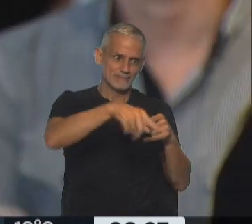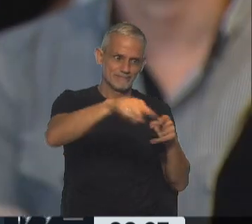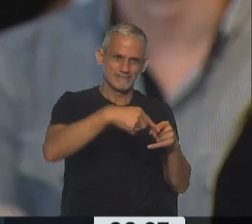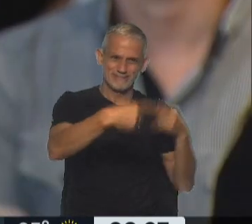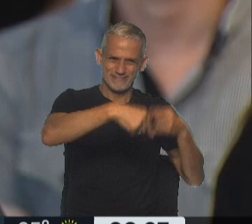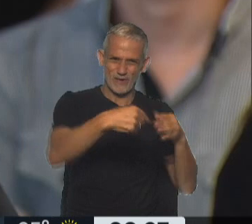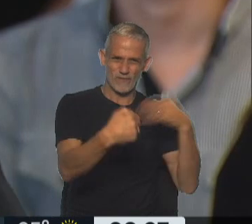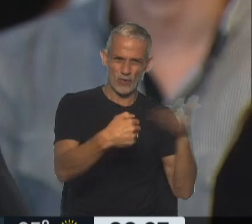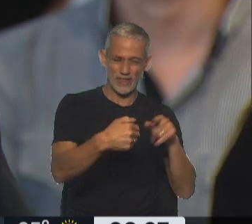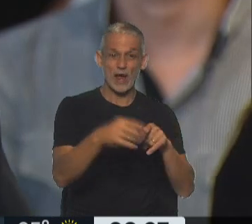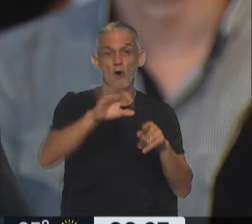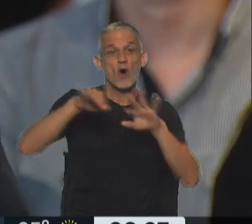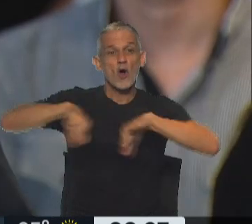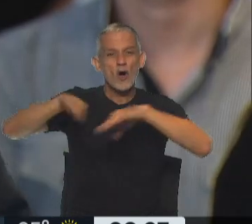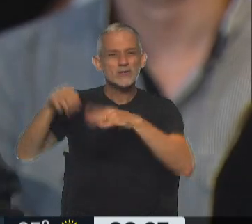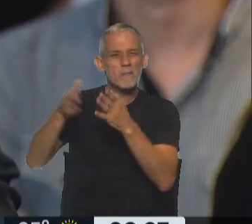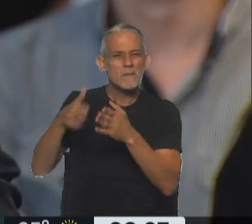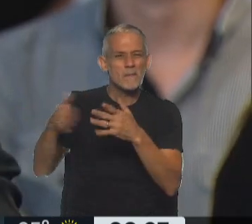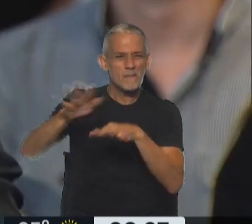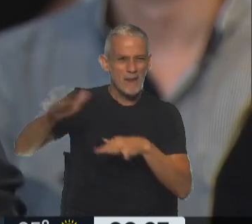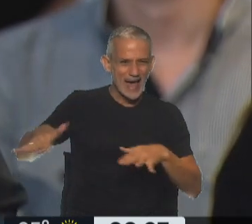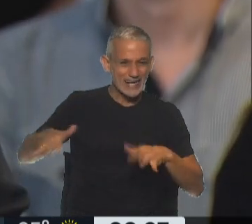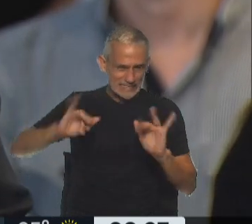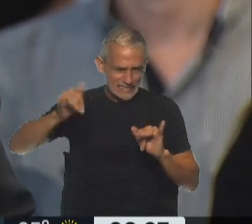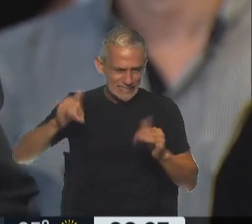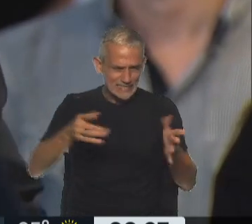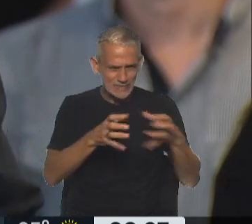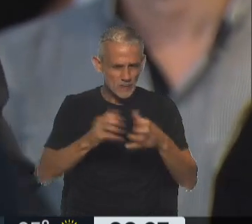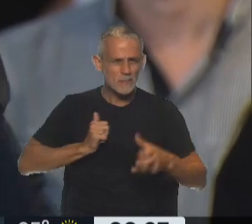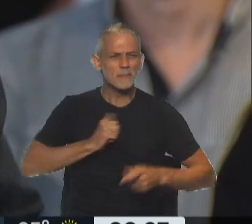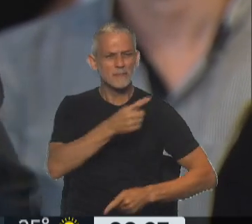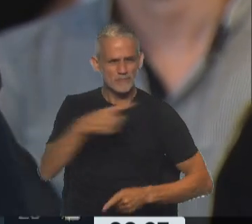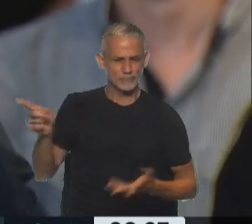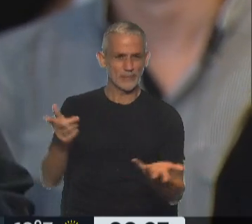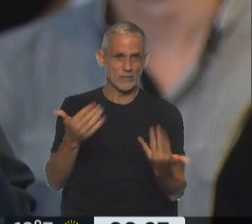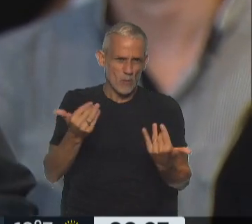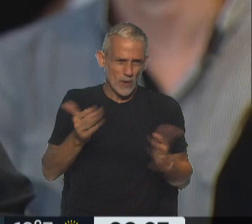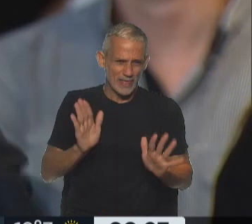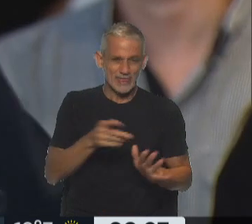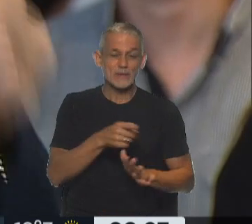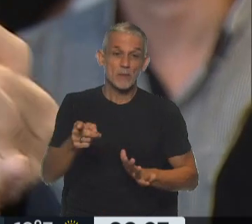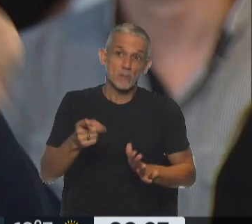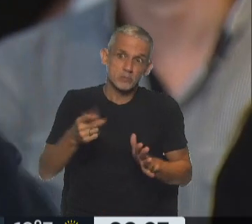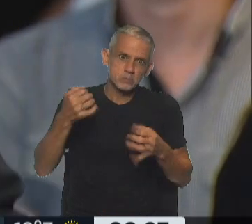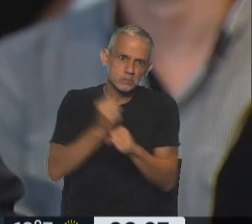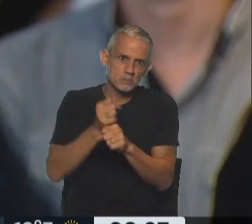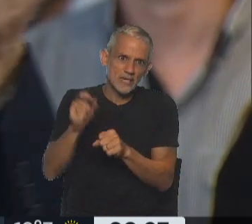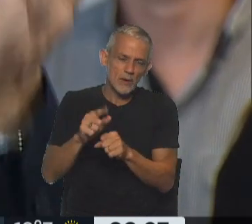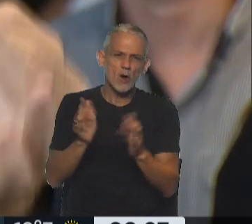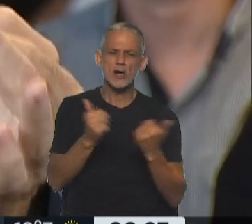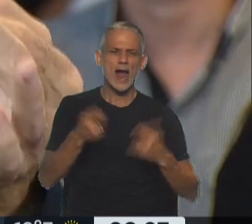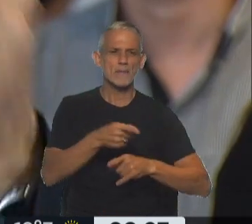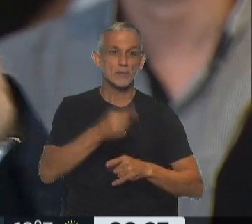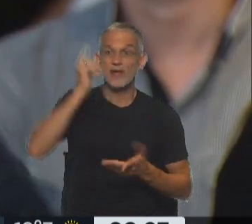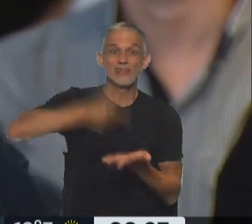como en la costa del mar. Esa función sí la pueden cumplir, y pueden cumplirla de manera rápida, es un tema